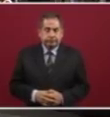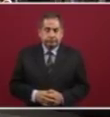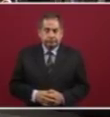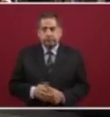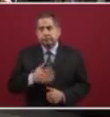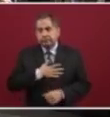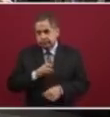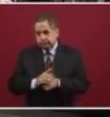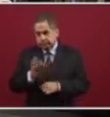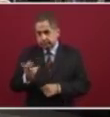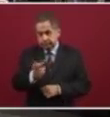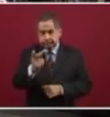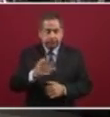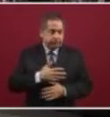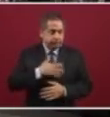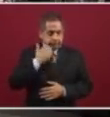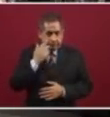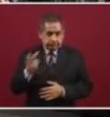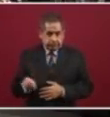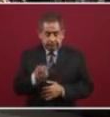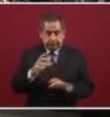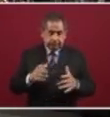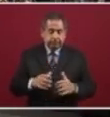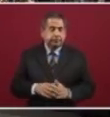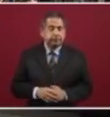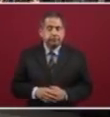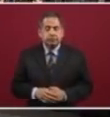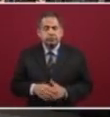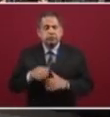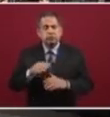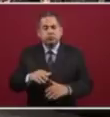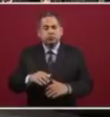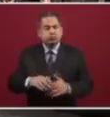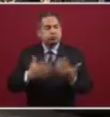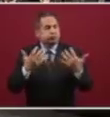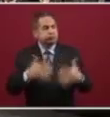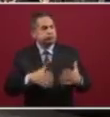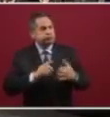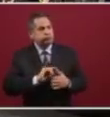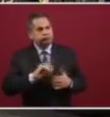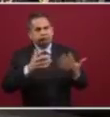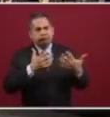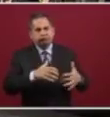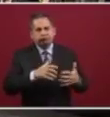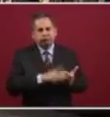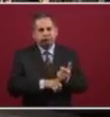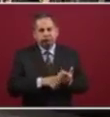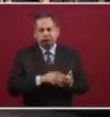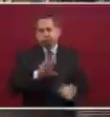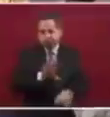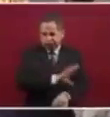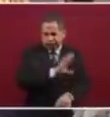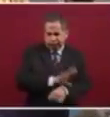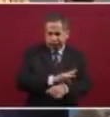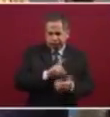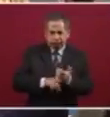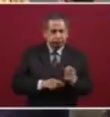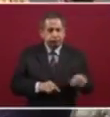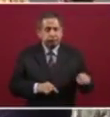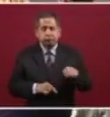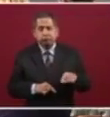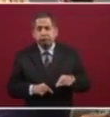Buenos días, presidente. Yo le quiero hacer una pregunta sobre las grandes empresas, especialmente del sector energético, que